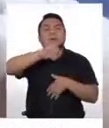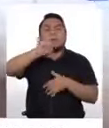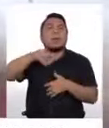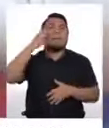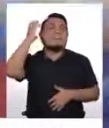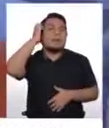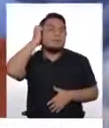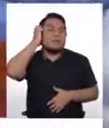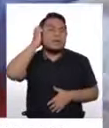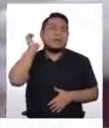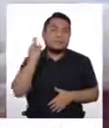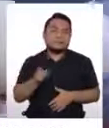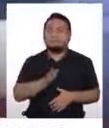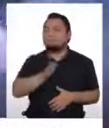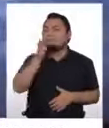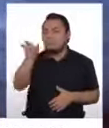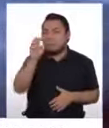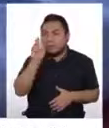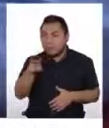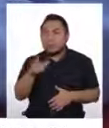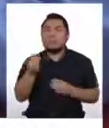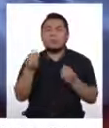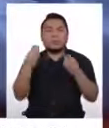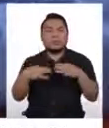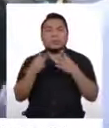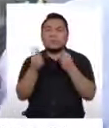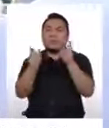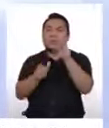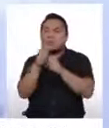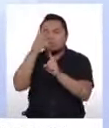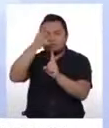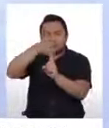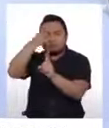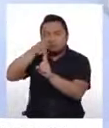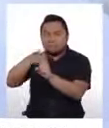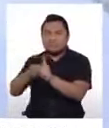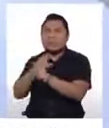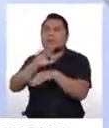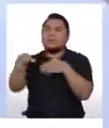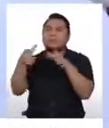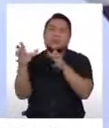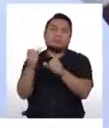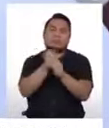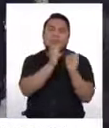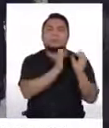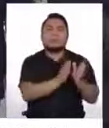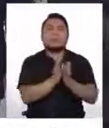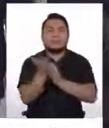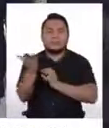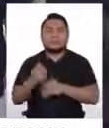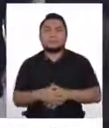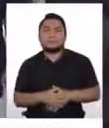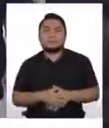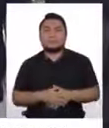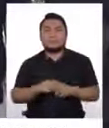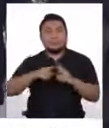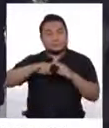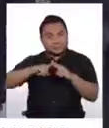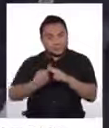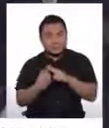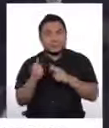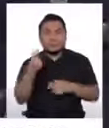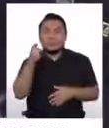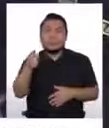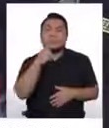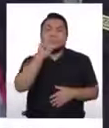identificar casos de COVID-19 en comerciantes, así como realizar el reordenamiento respectivo. Inicialmente vamos a intervenir